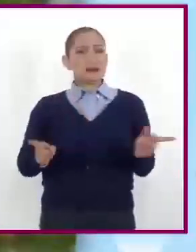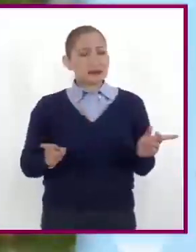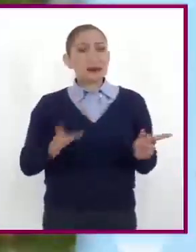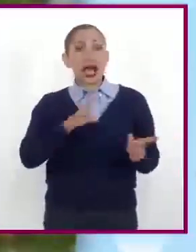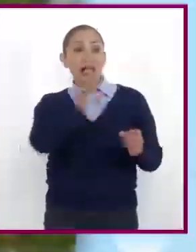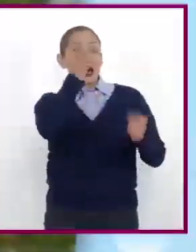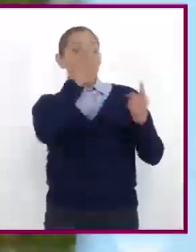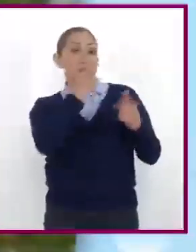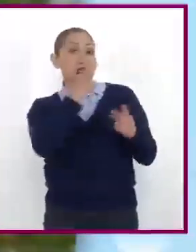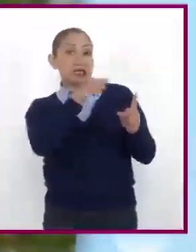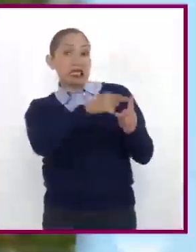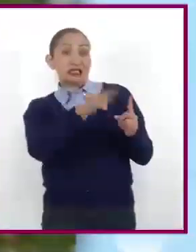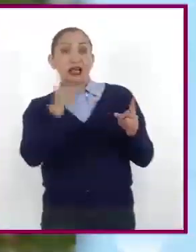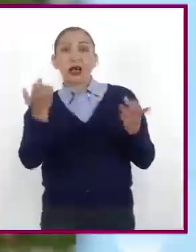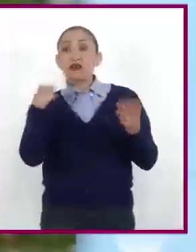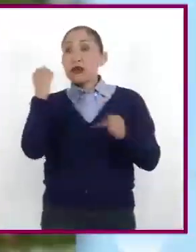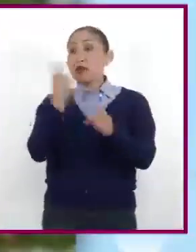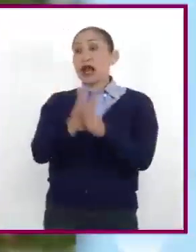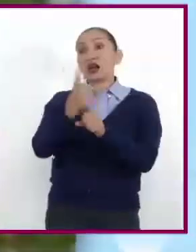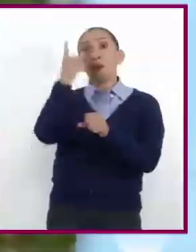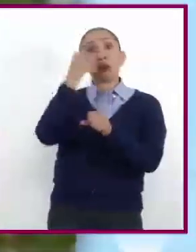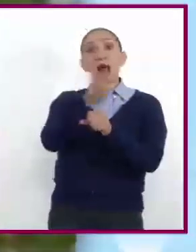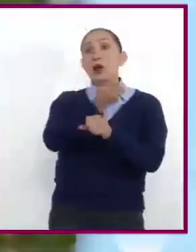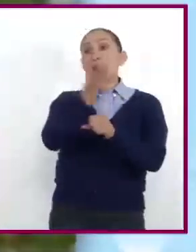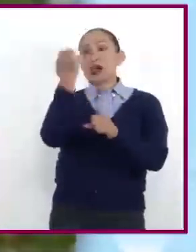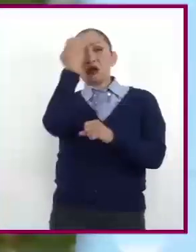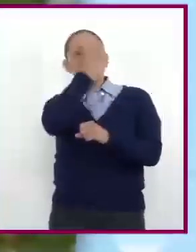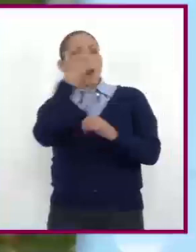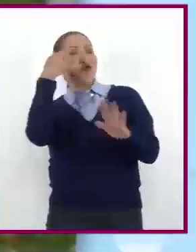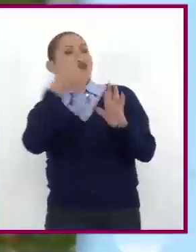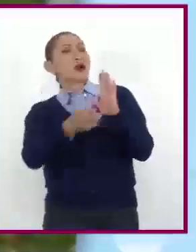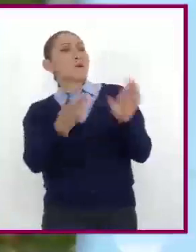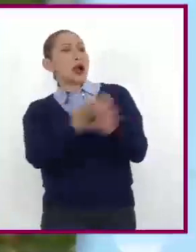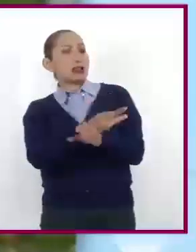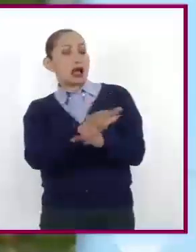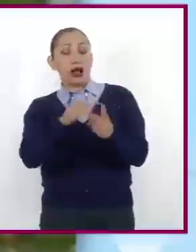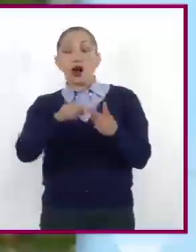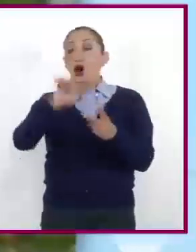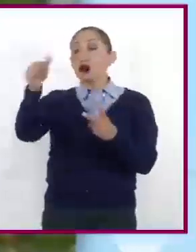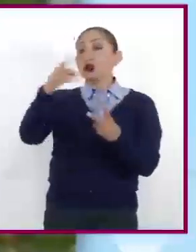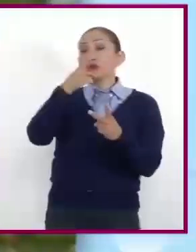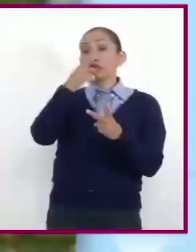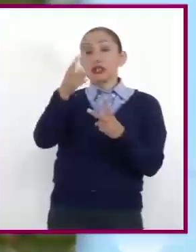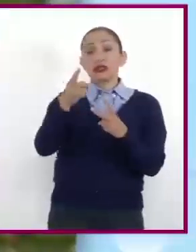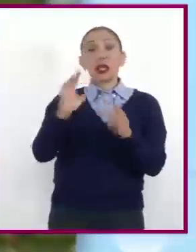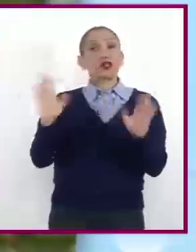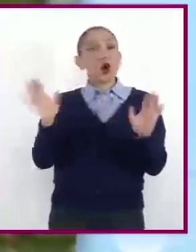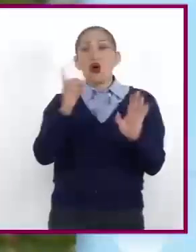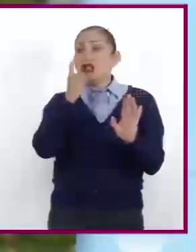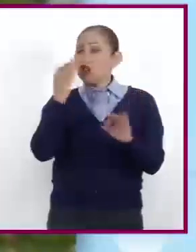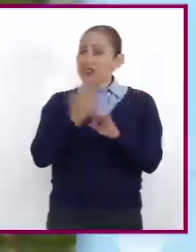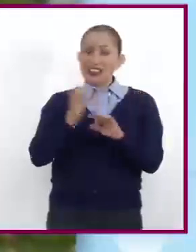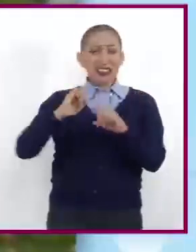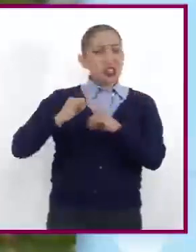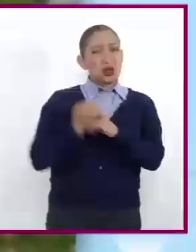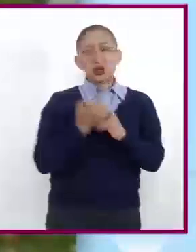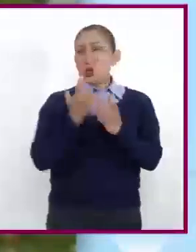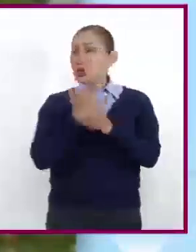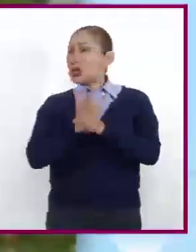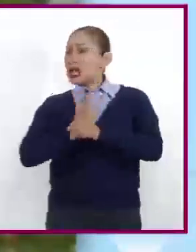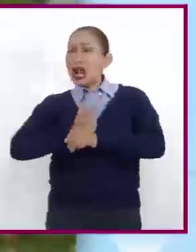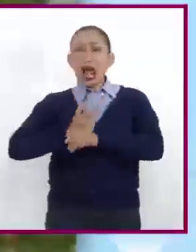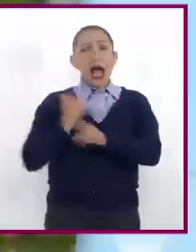Hay quienes afirman, por ejemplo, que es muy temprano para hacer cualquier balance a fondo. Otros, en cambio, afirman que la situación es tan